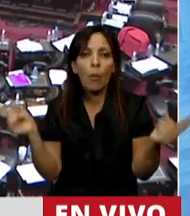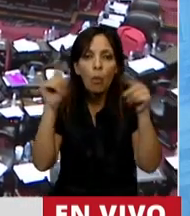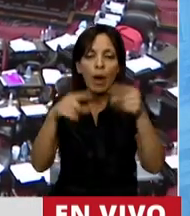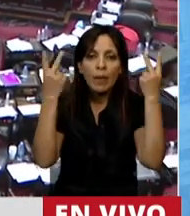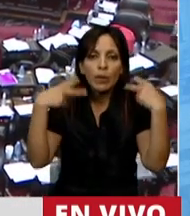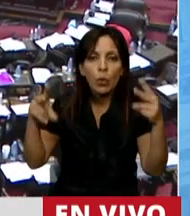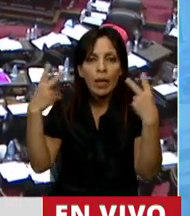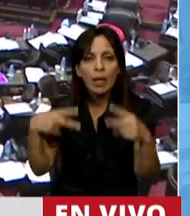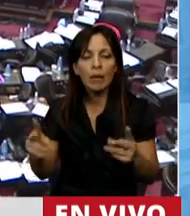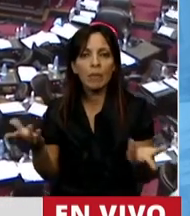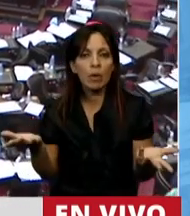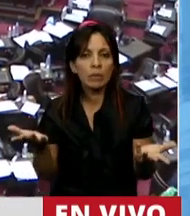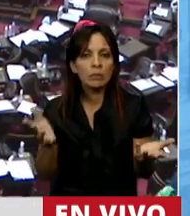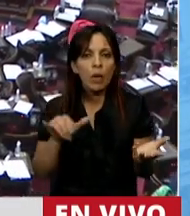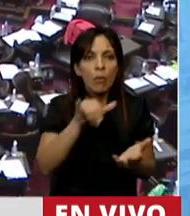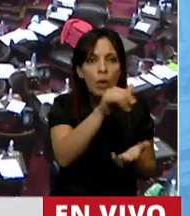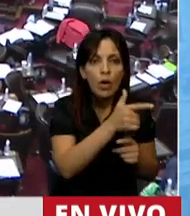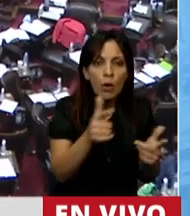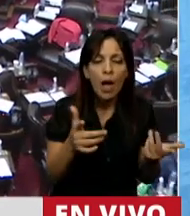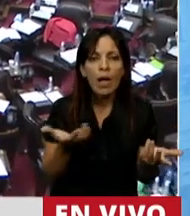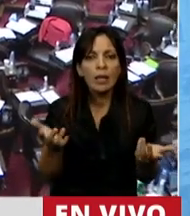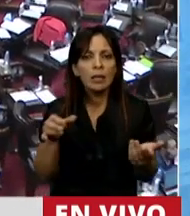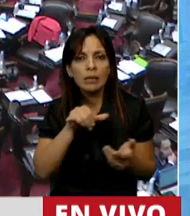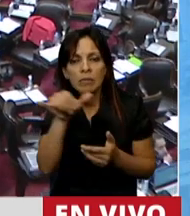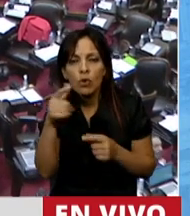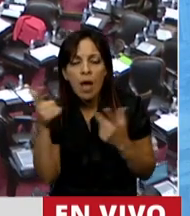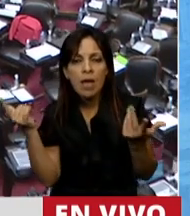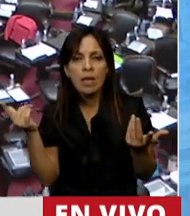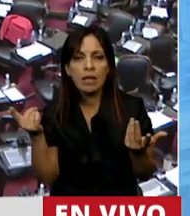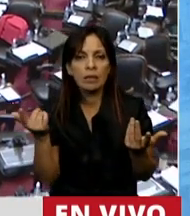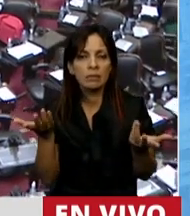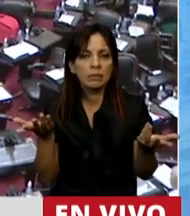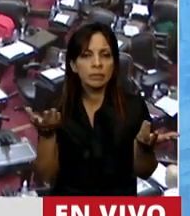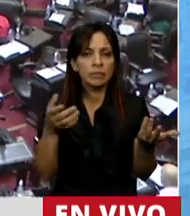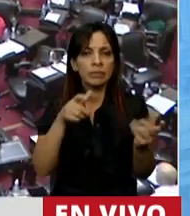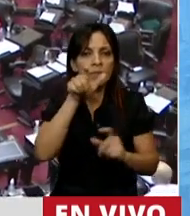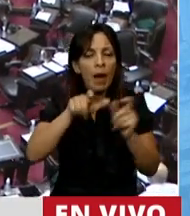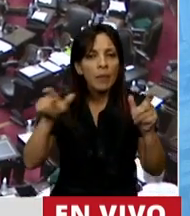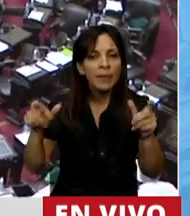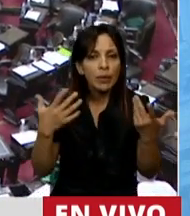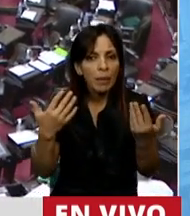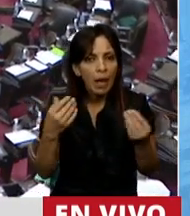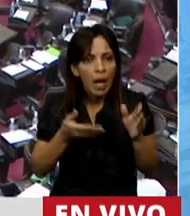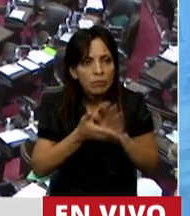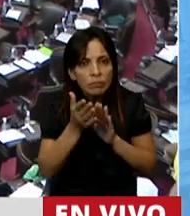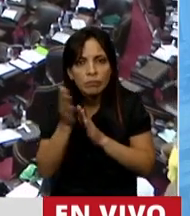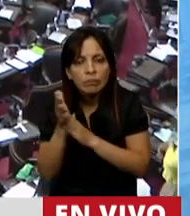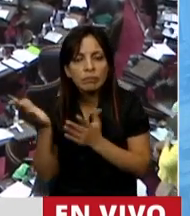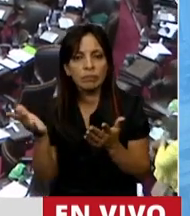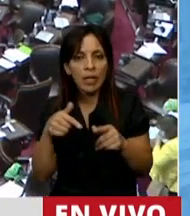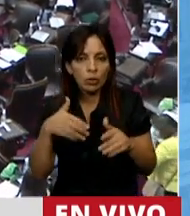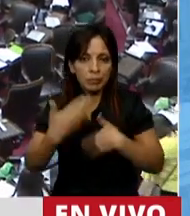turismo y no hay vuelos, no hay aviones que puedan trasladar a los turistas, que sería un gran avance para nuestro